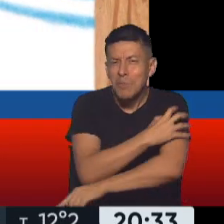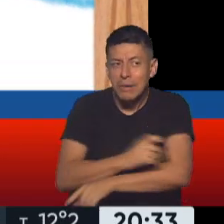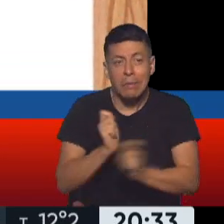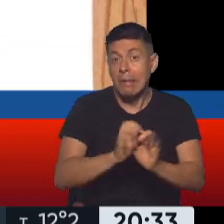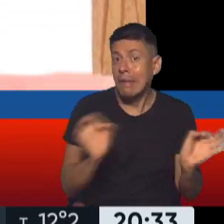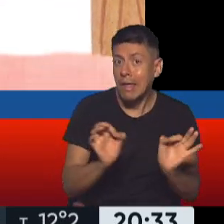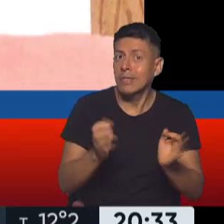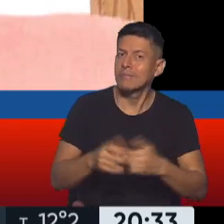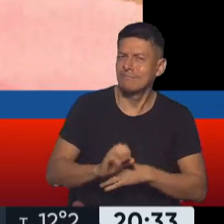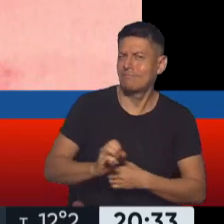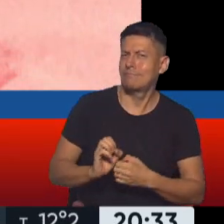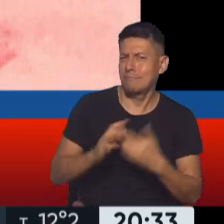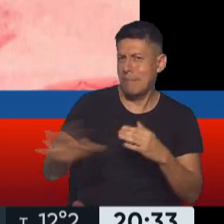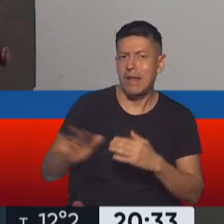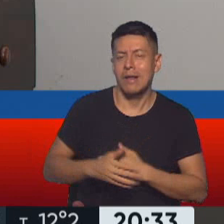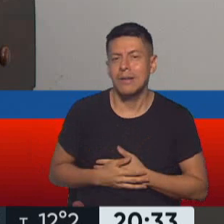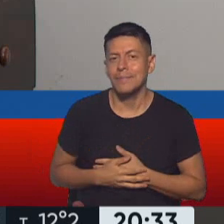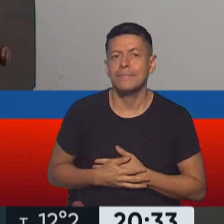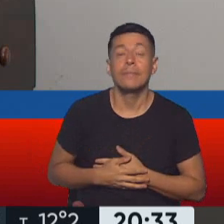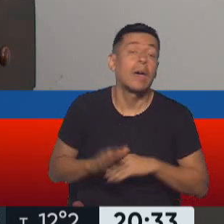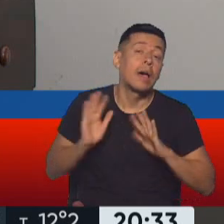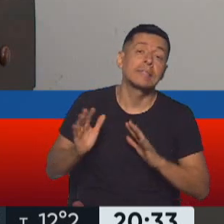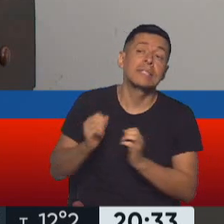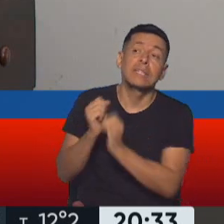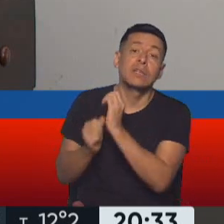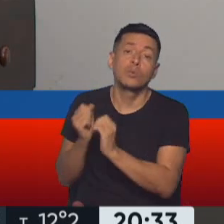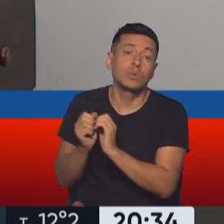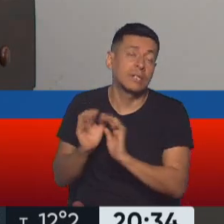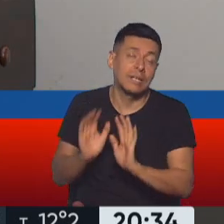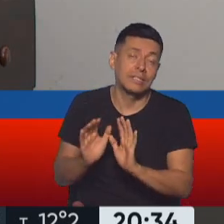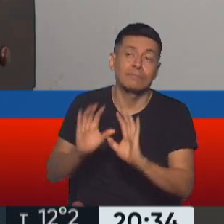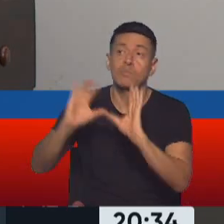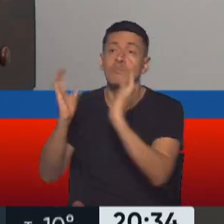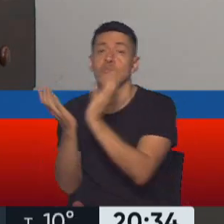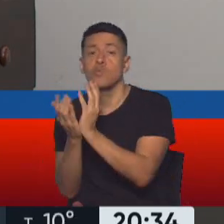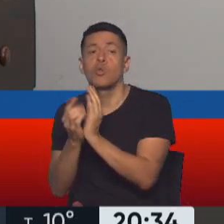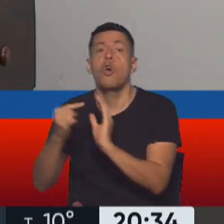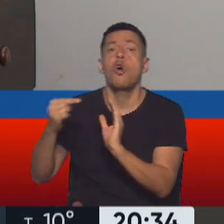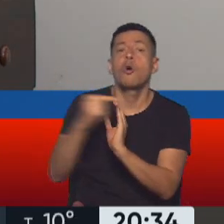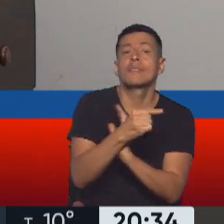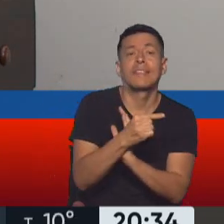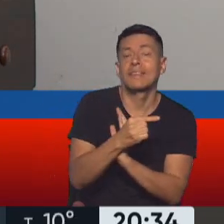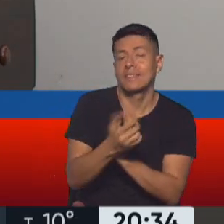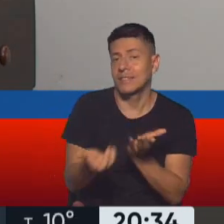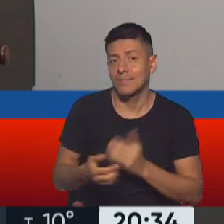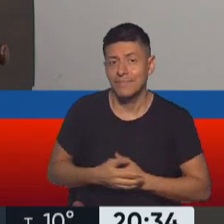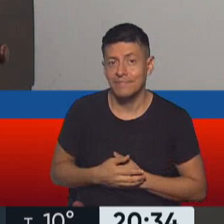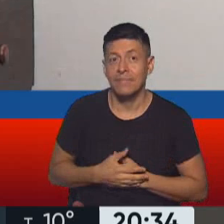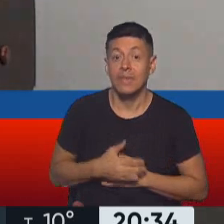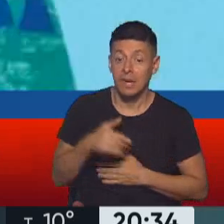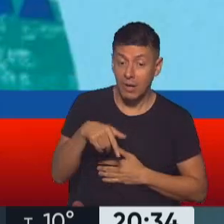lamentablemente es una práctica de la industria dentro occidente y quizá esta movida que hicimos ahora